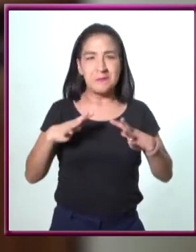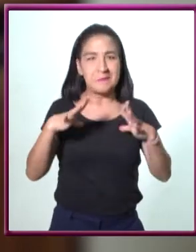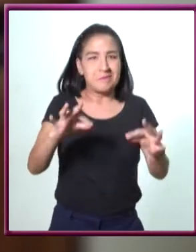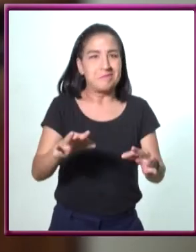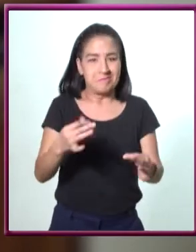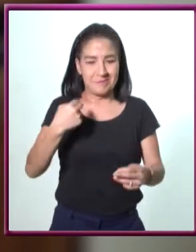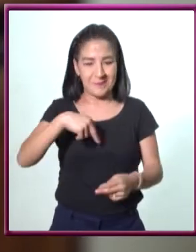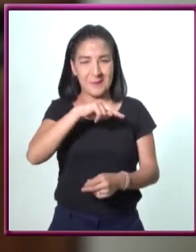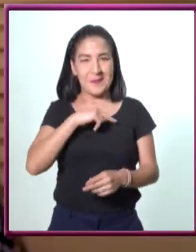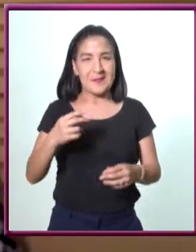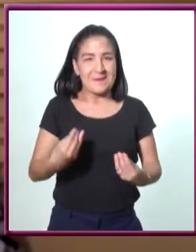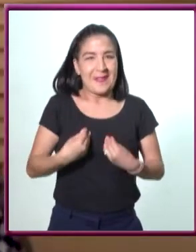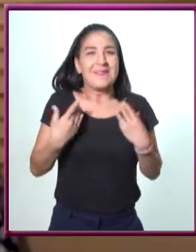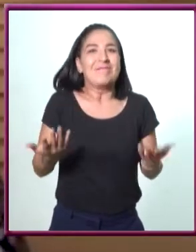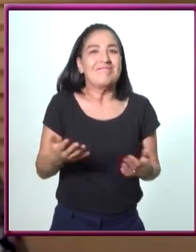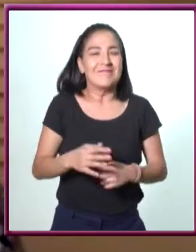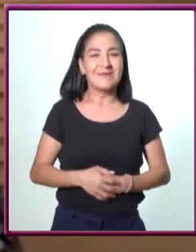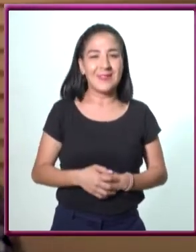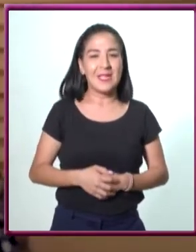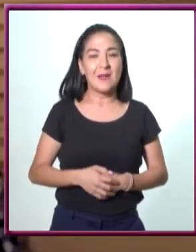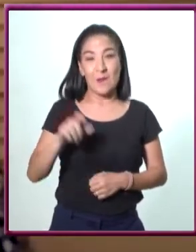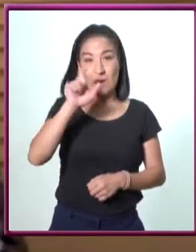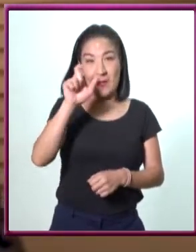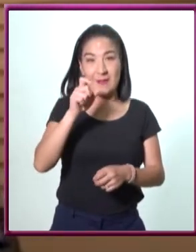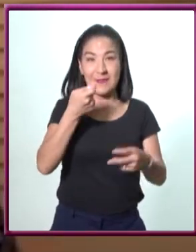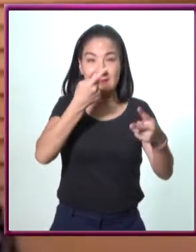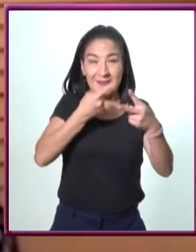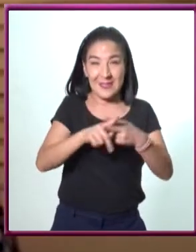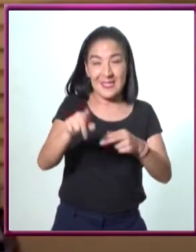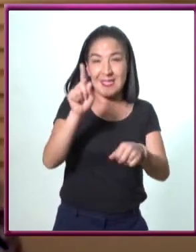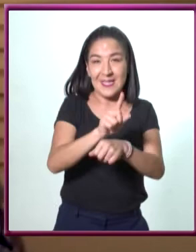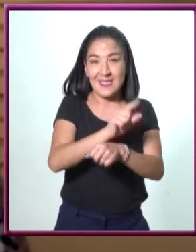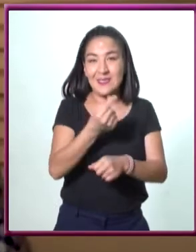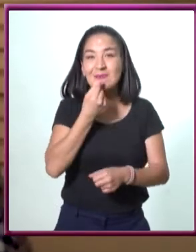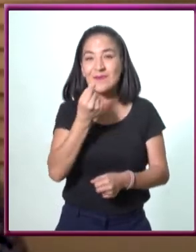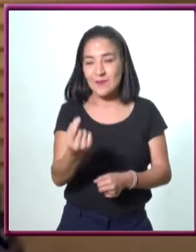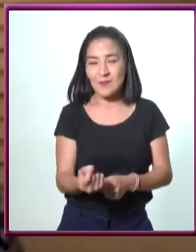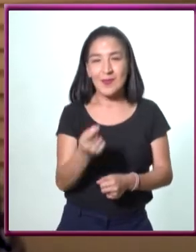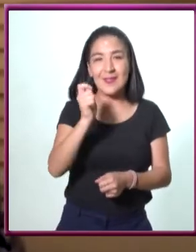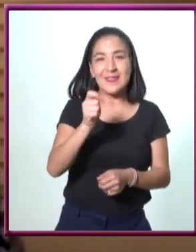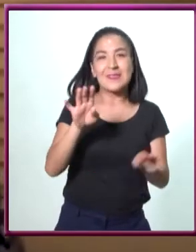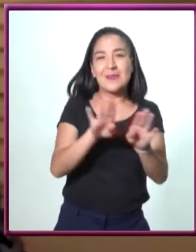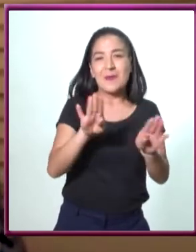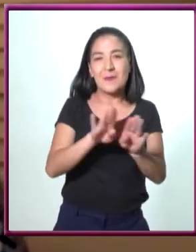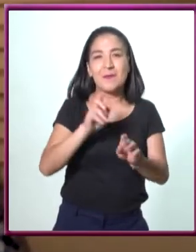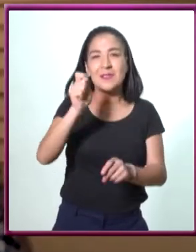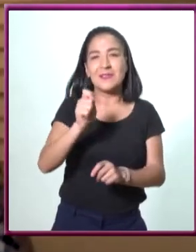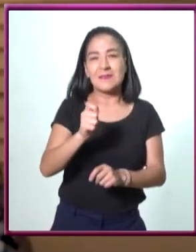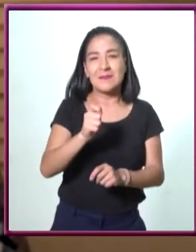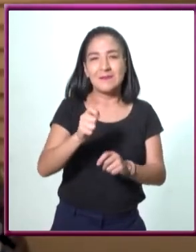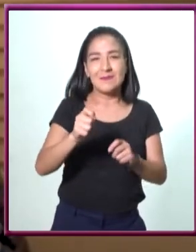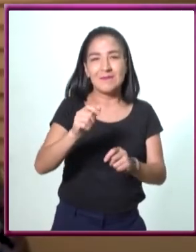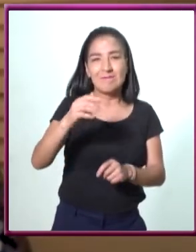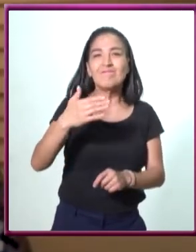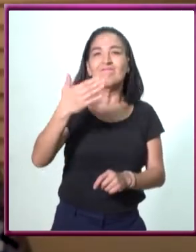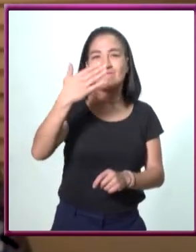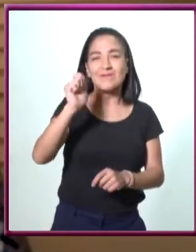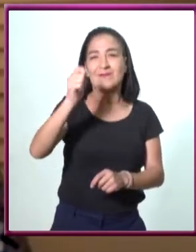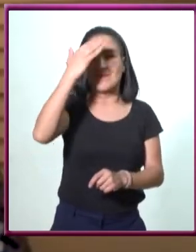en nuestra vida? Cuando somos muy pequeños vamos desarrollando la habilidad de